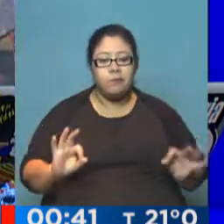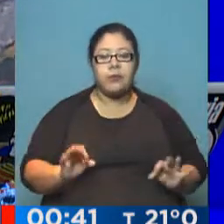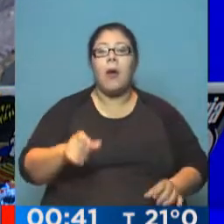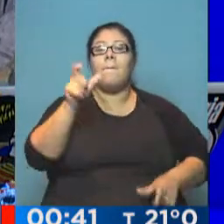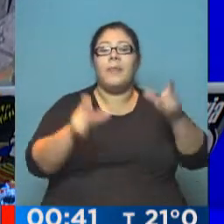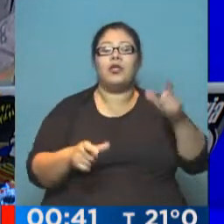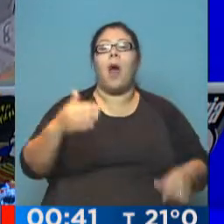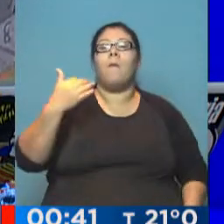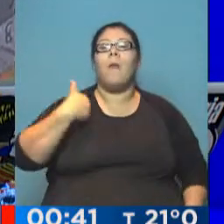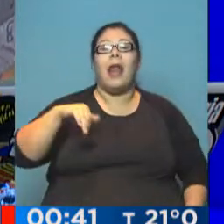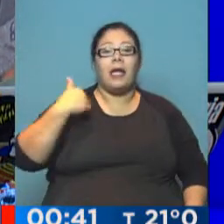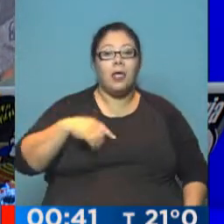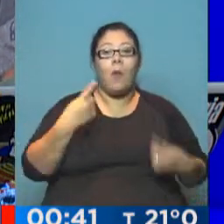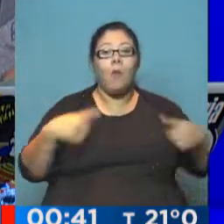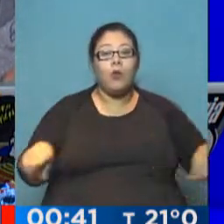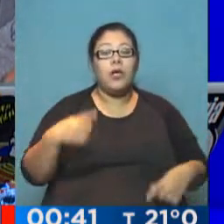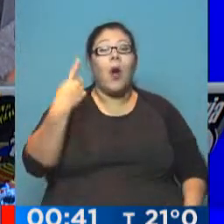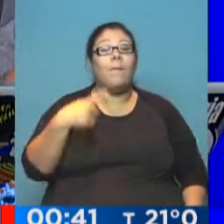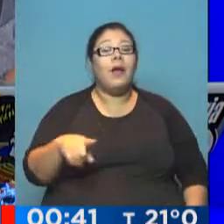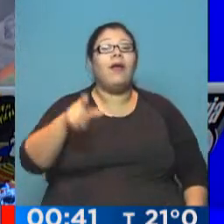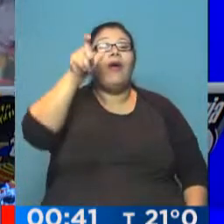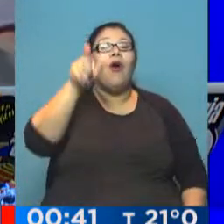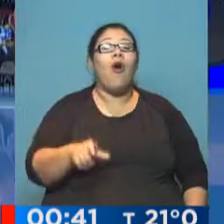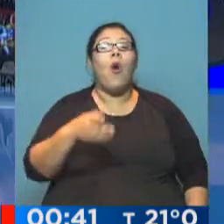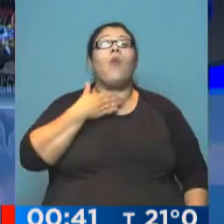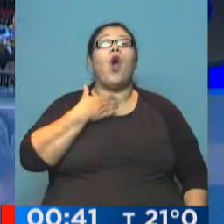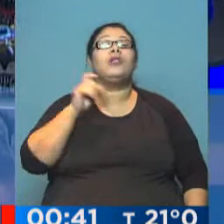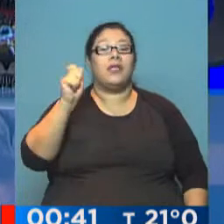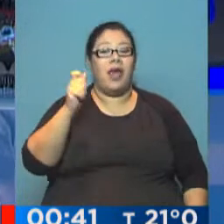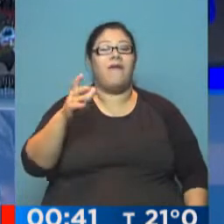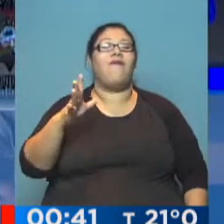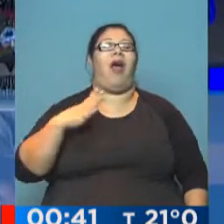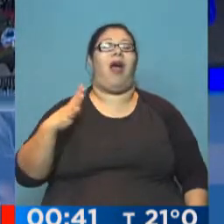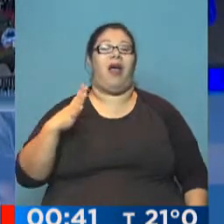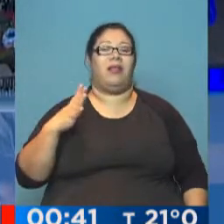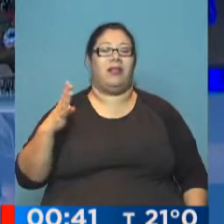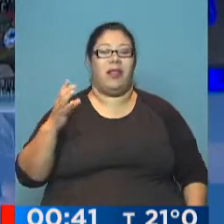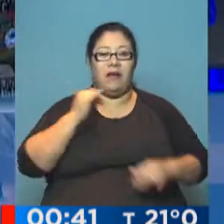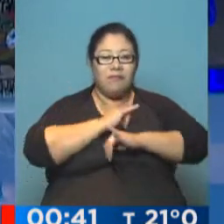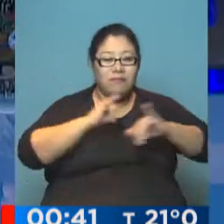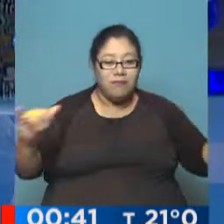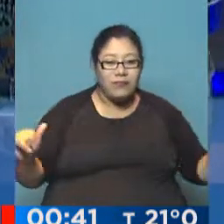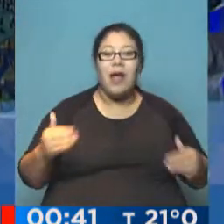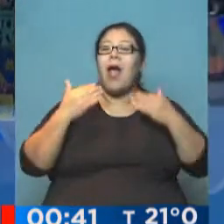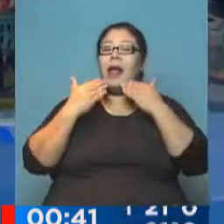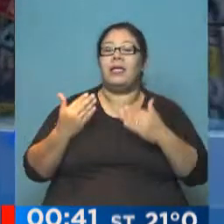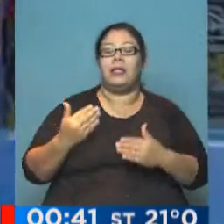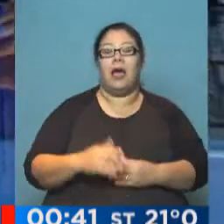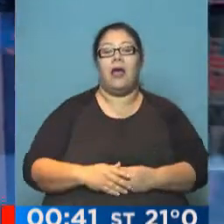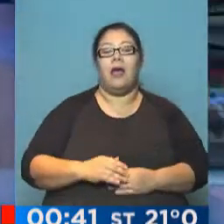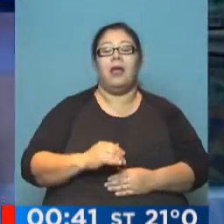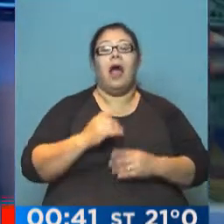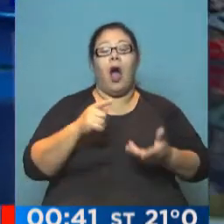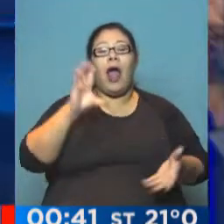argentinos. La incógnita es quiénes van a cantar estas canciones que seleccionaron él. Esperemos develarla dentro de poco. Gracias, Maxi. Hacemos un repaso por el estado